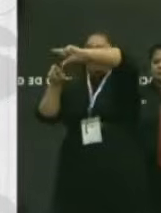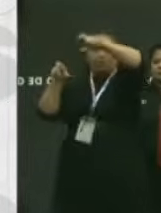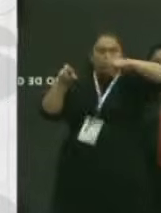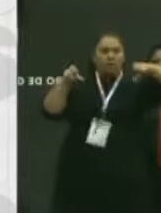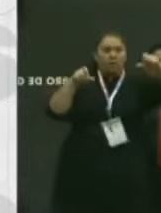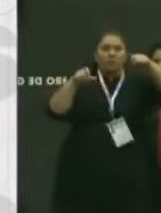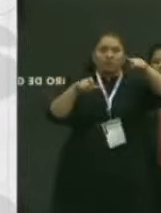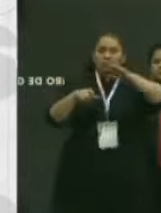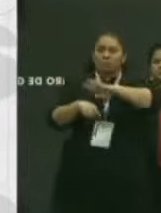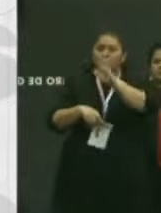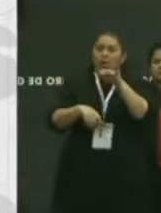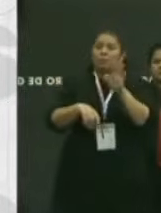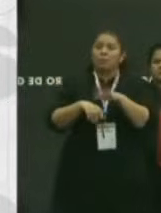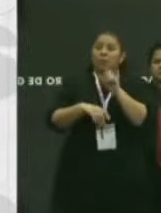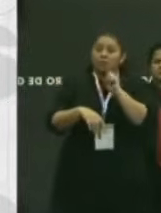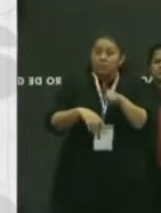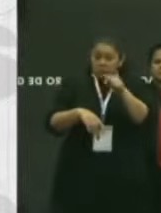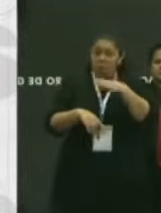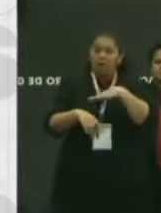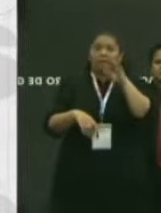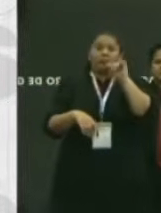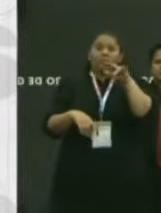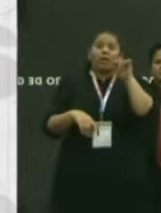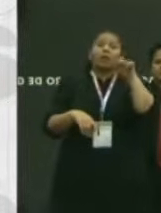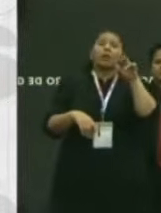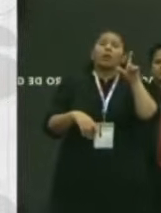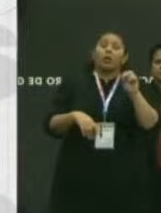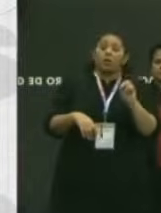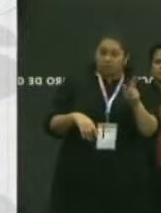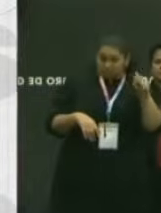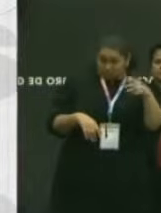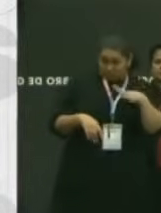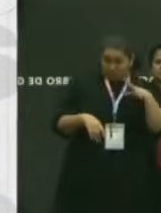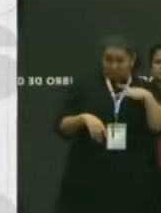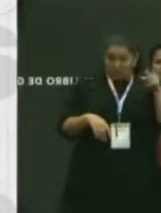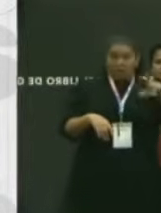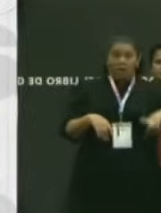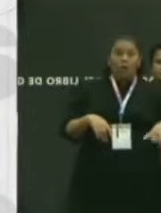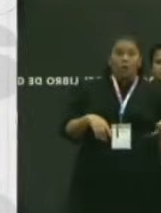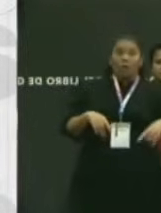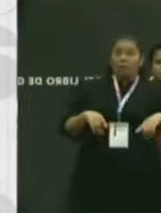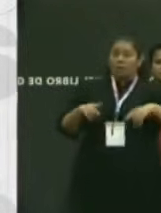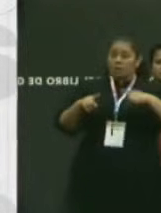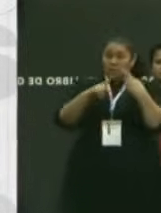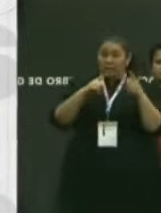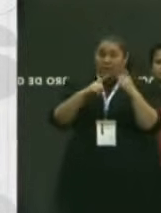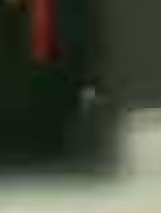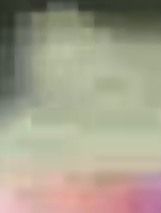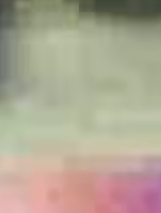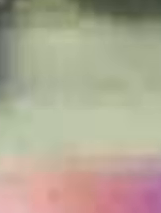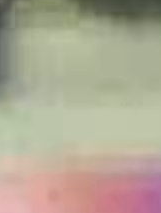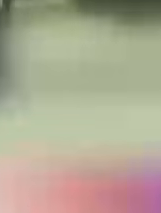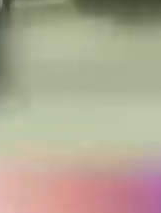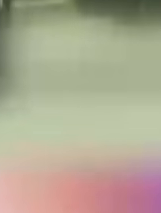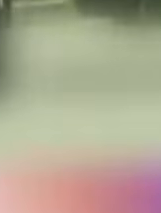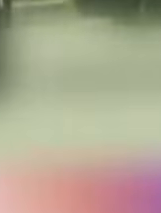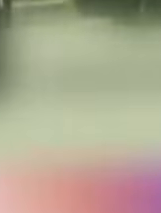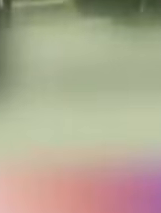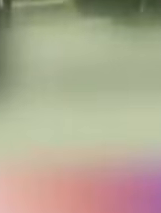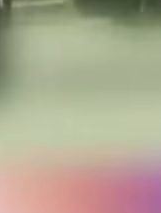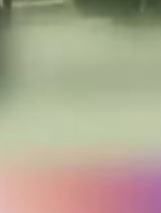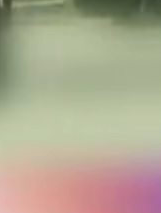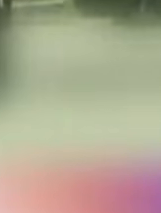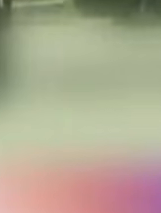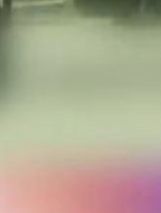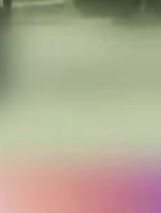eso. Hoy nos damos cuenta al analizar sus libros, carentes de rigor periodístico, carentes de cualquier tipo de,